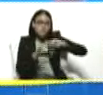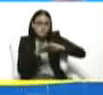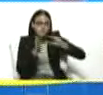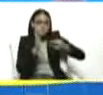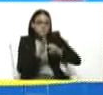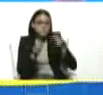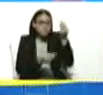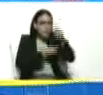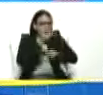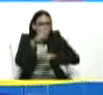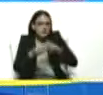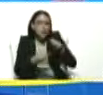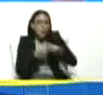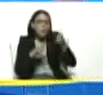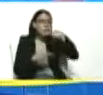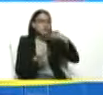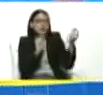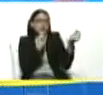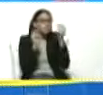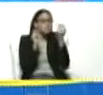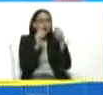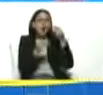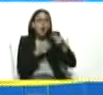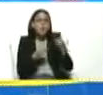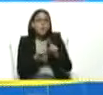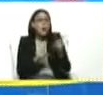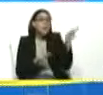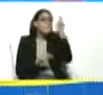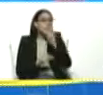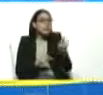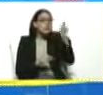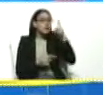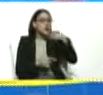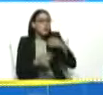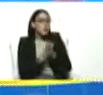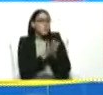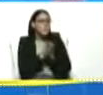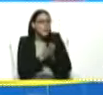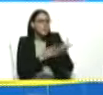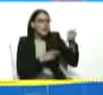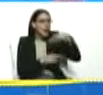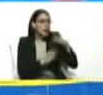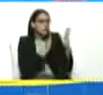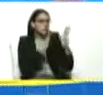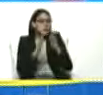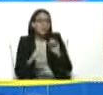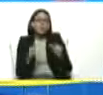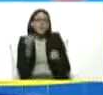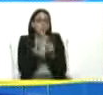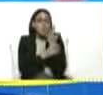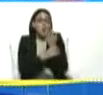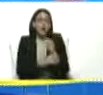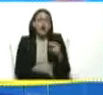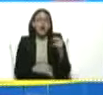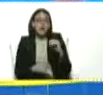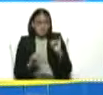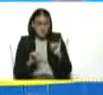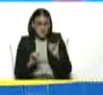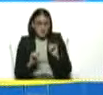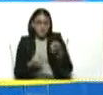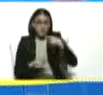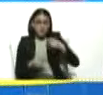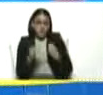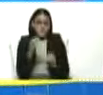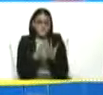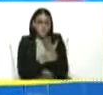diseñamos y dialogamos durante meses y que yo lancé en agosto, en octubre, bueno, en agosto me trataron